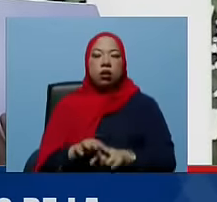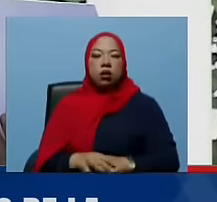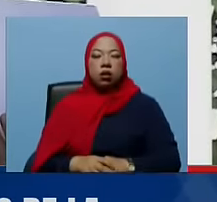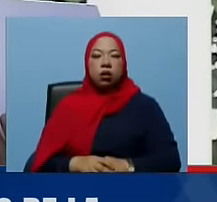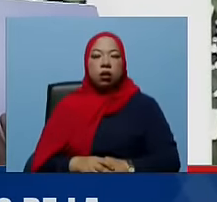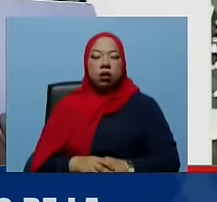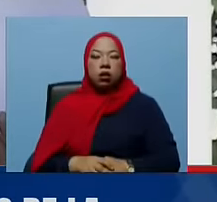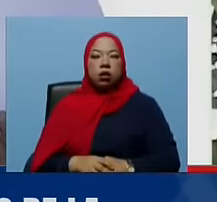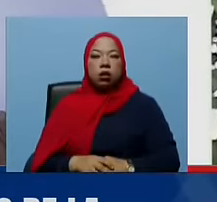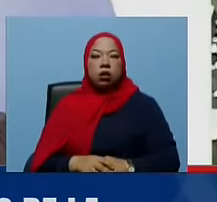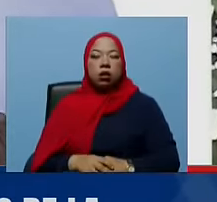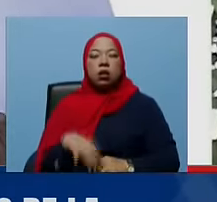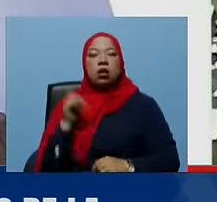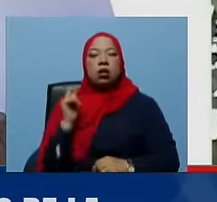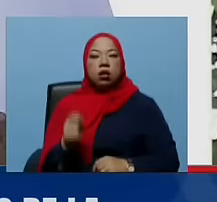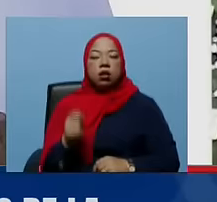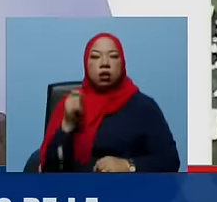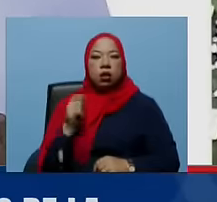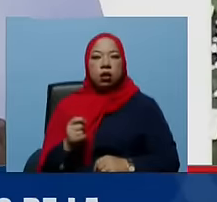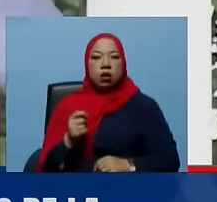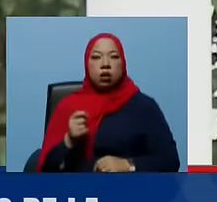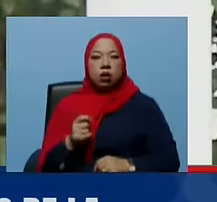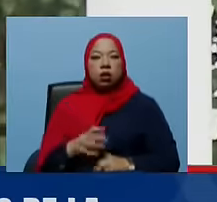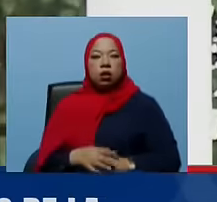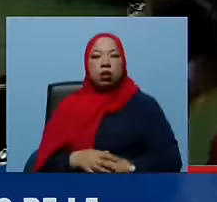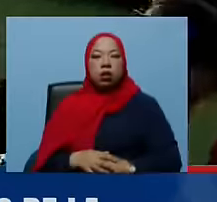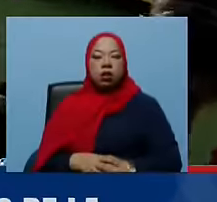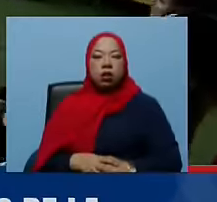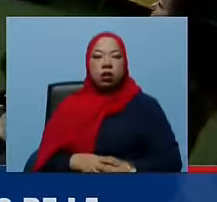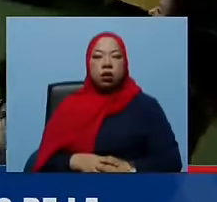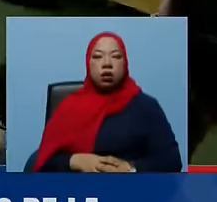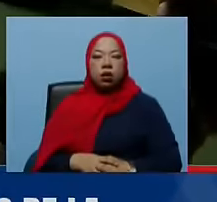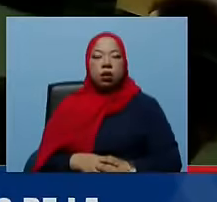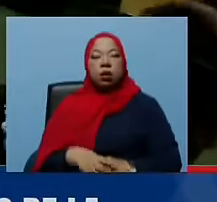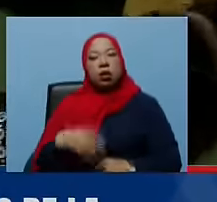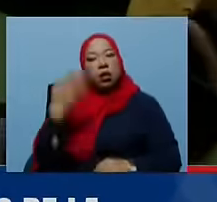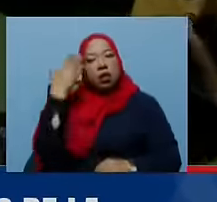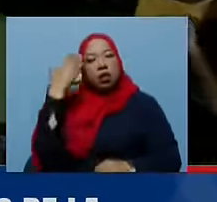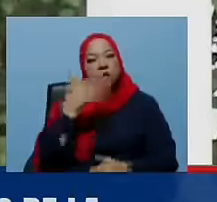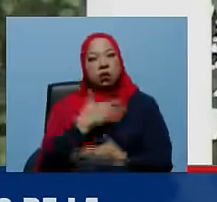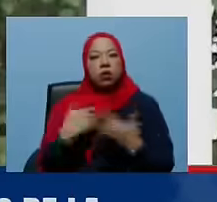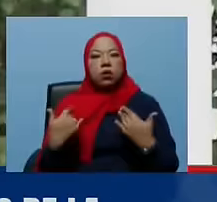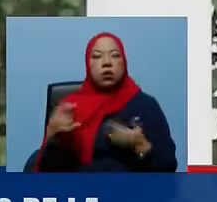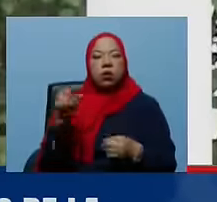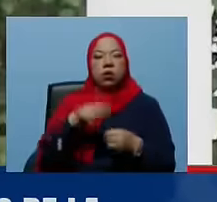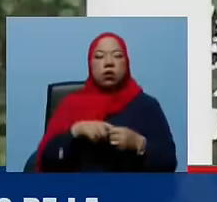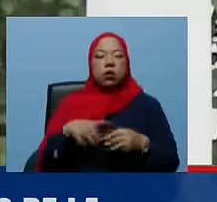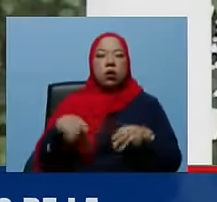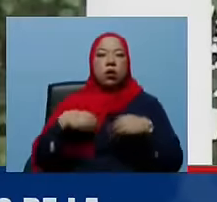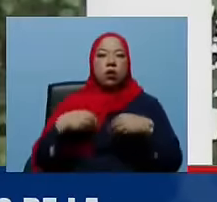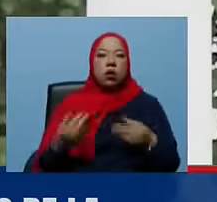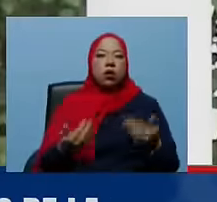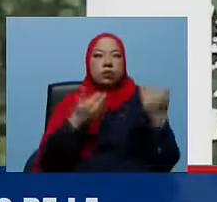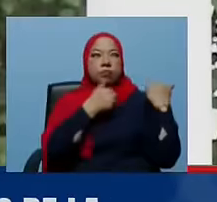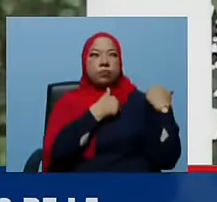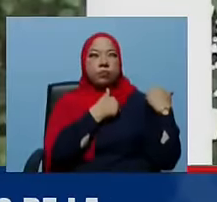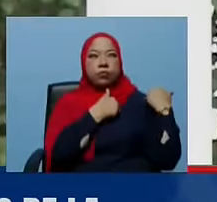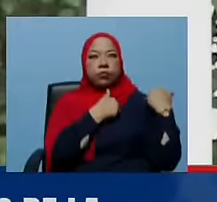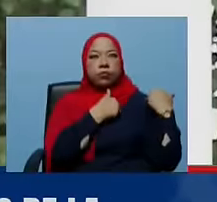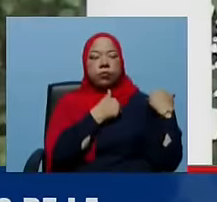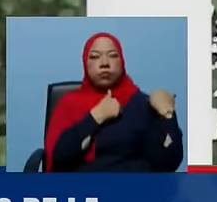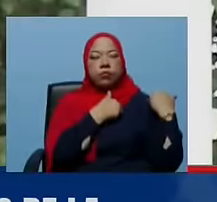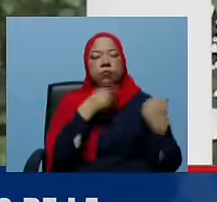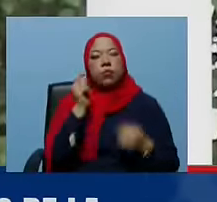Llamado a cumplir grandes tareas, Cristóbal. Bueno, quiero saludar también que han venido a asumir responsabilidades